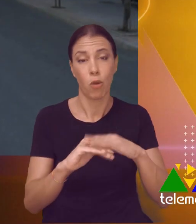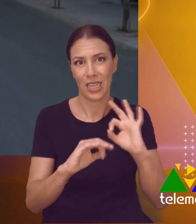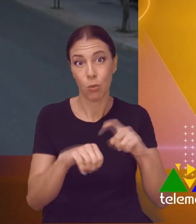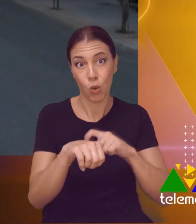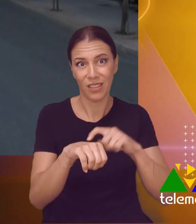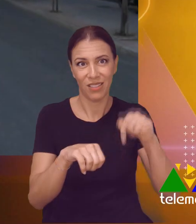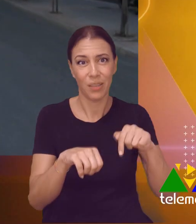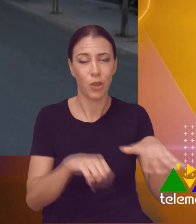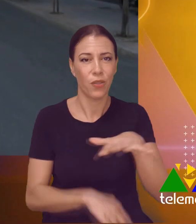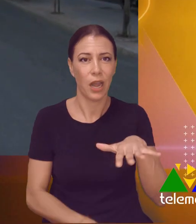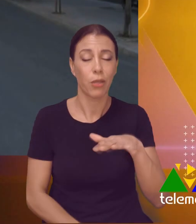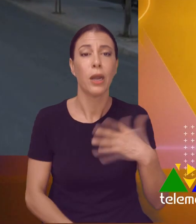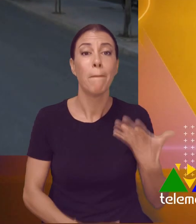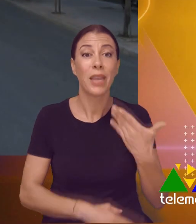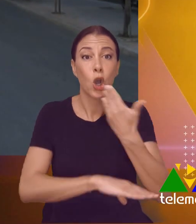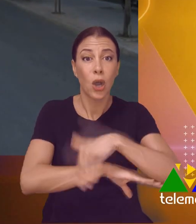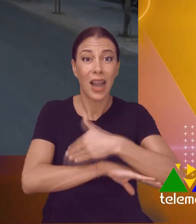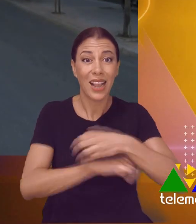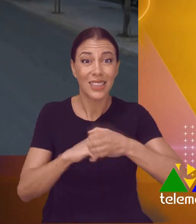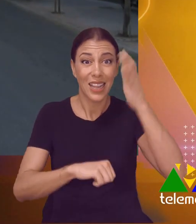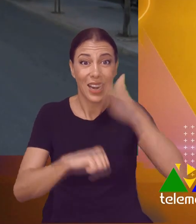La calle Las Cañas es la que dividía el barrio en dos.